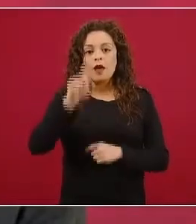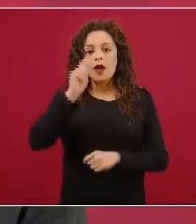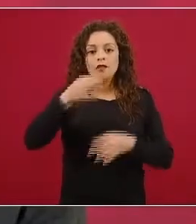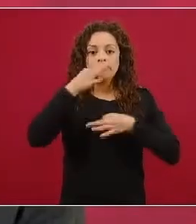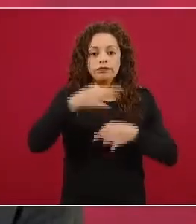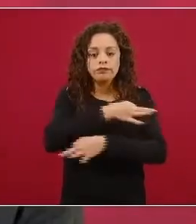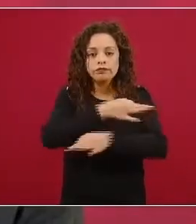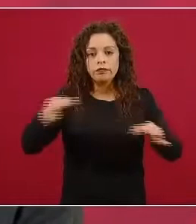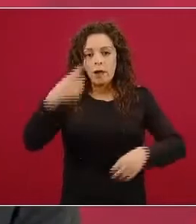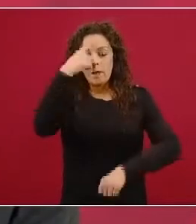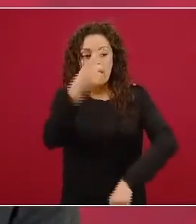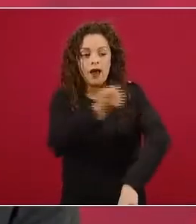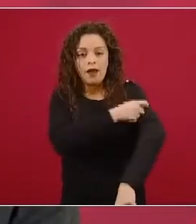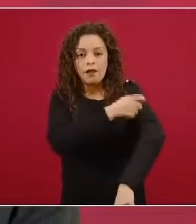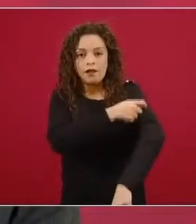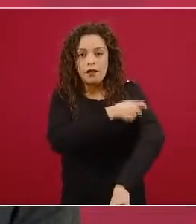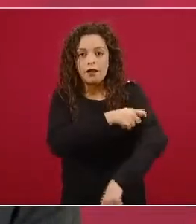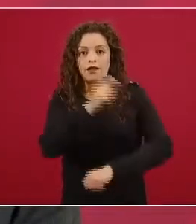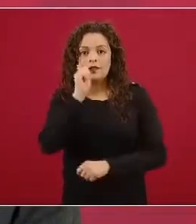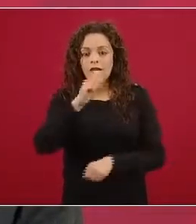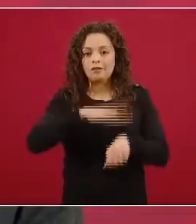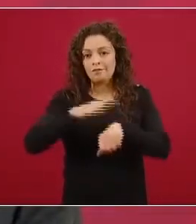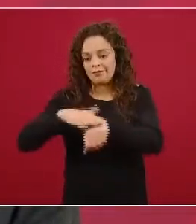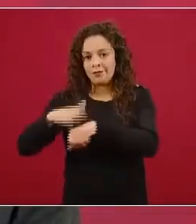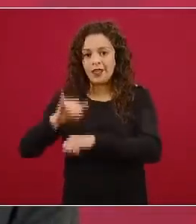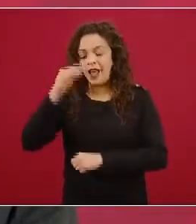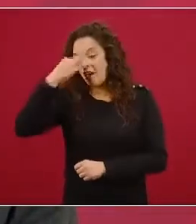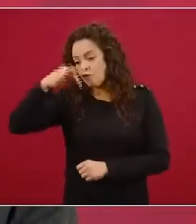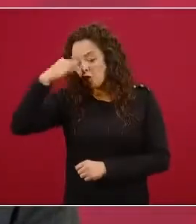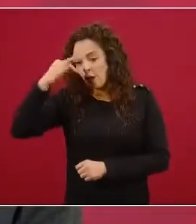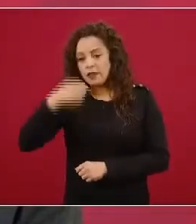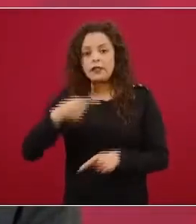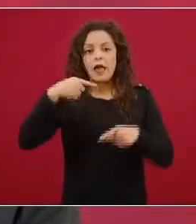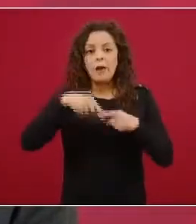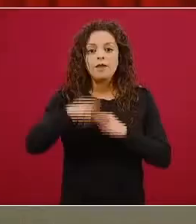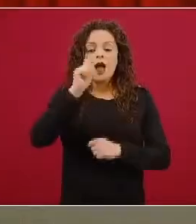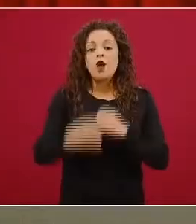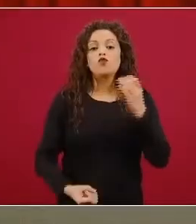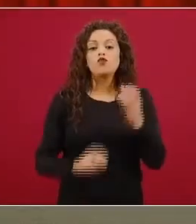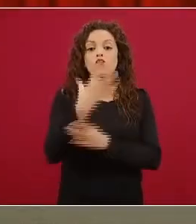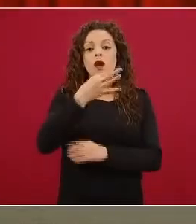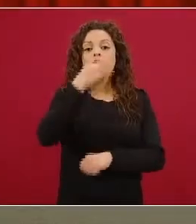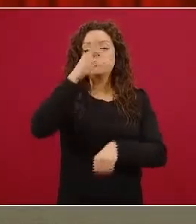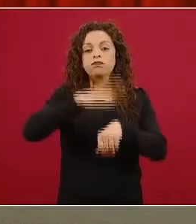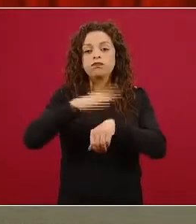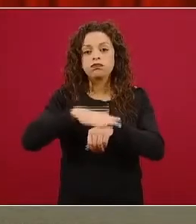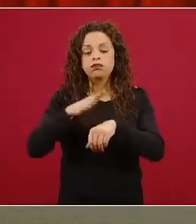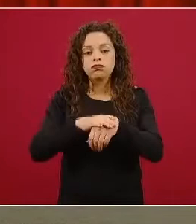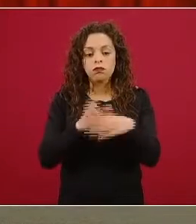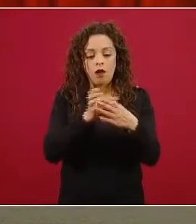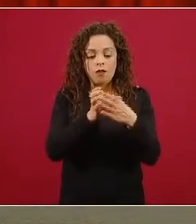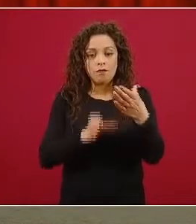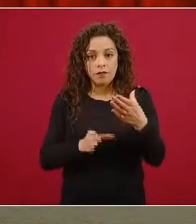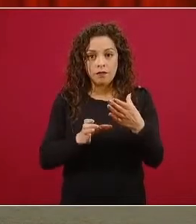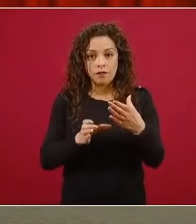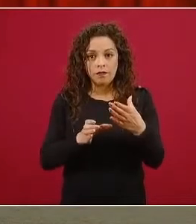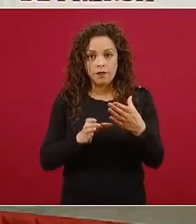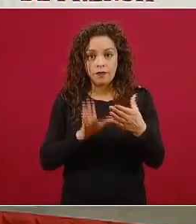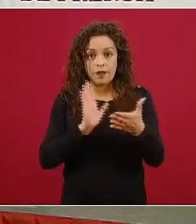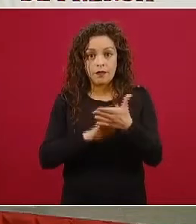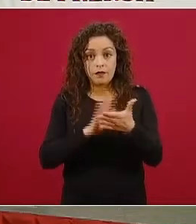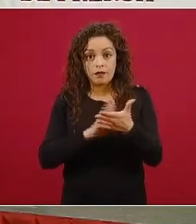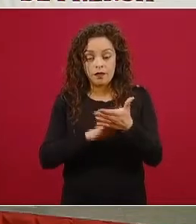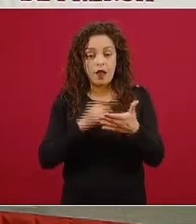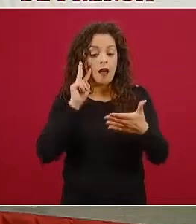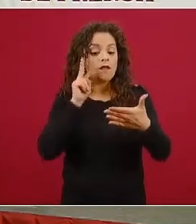vacunación contra la influenza, entrarán en vigor los nuevos etiquetados frontales, deben ser frontales, de